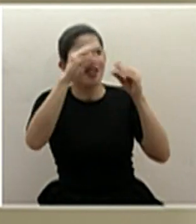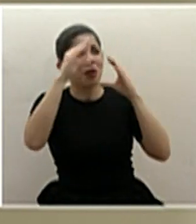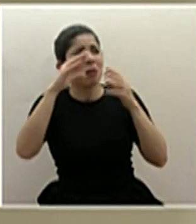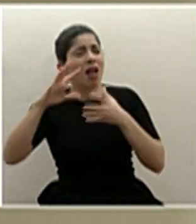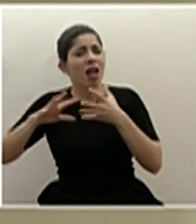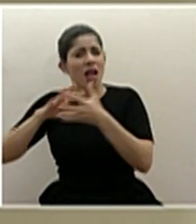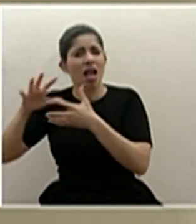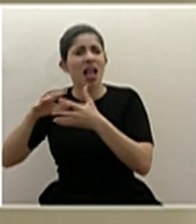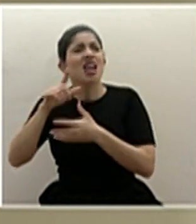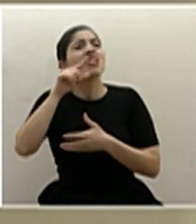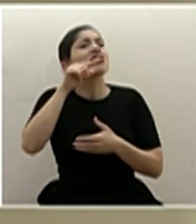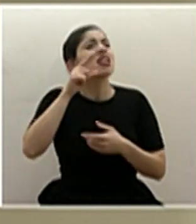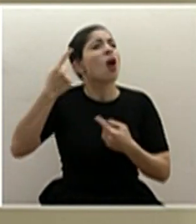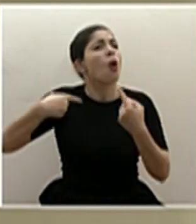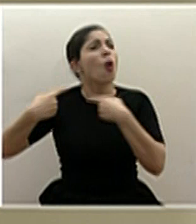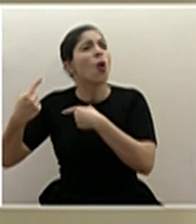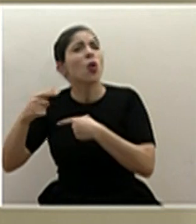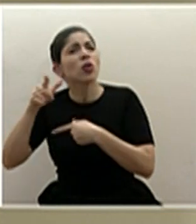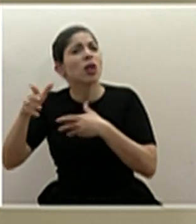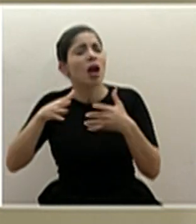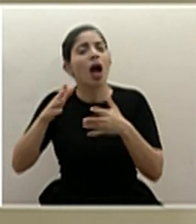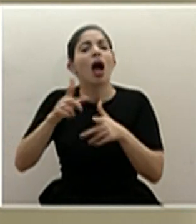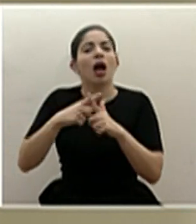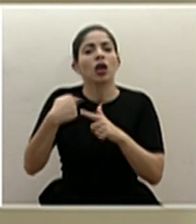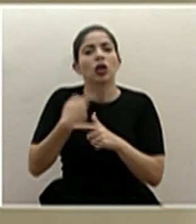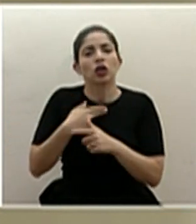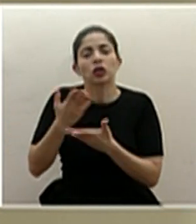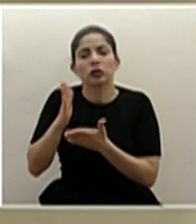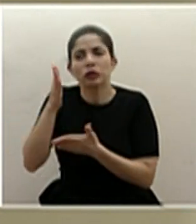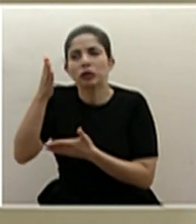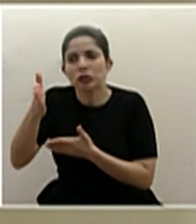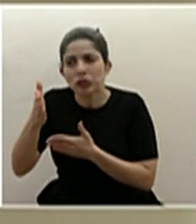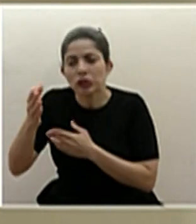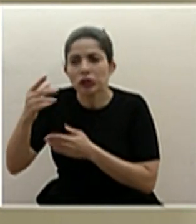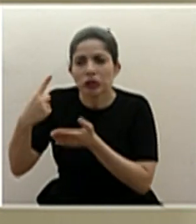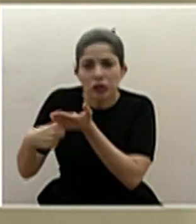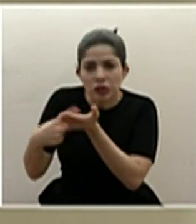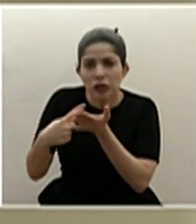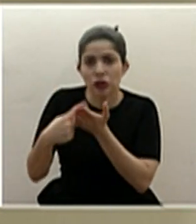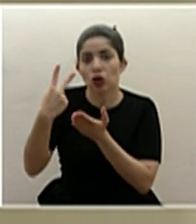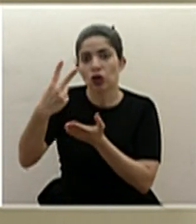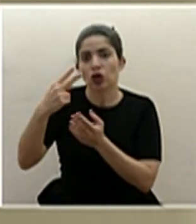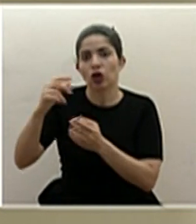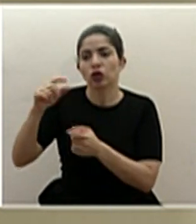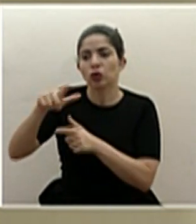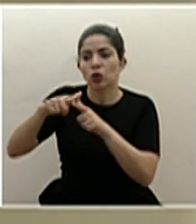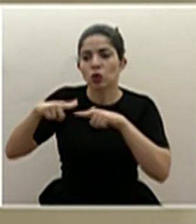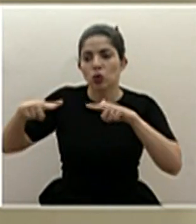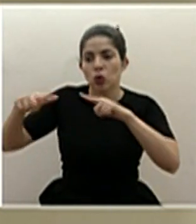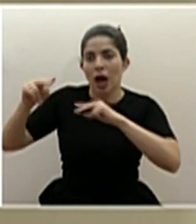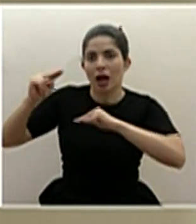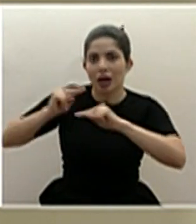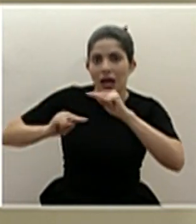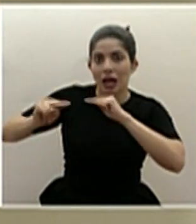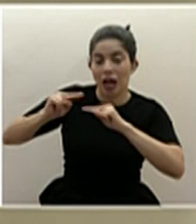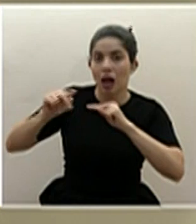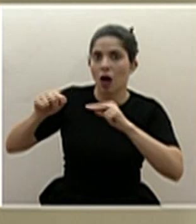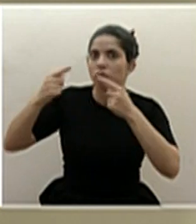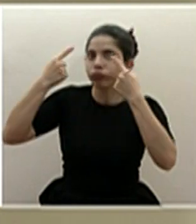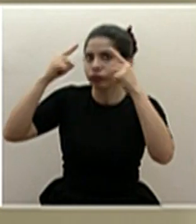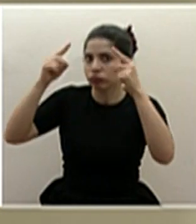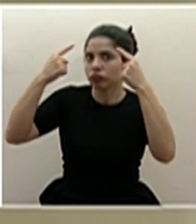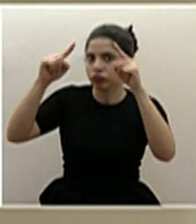la circunstancia o el flujo, y establecimos esos dos cordones o dos puntos más bien de negociación que nos parece que fue exitoso